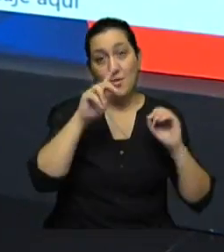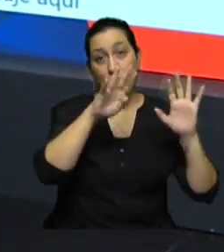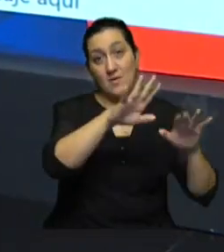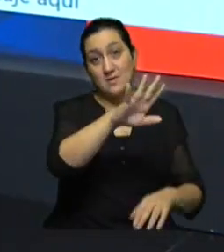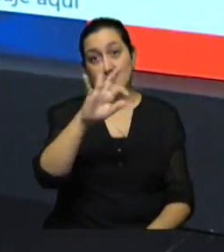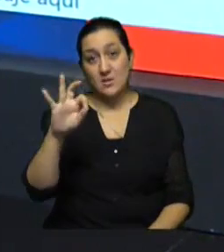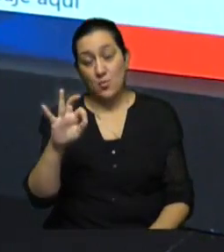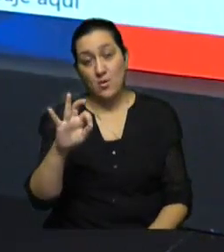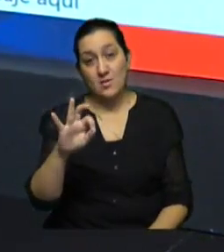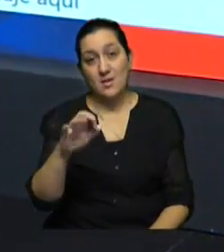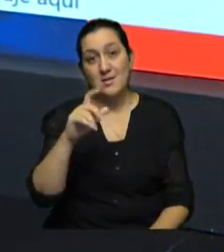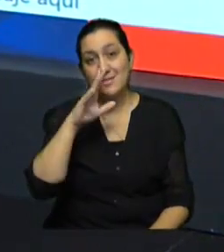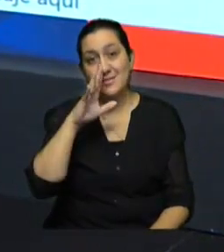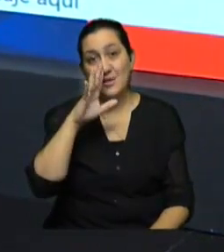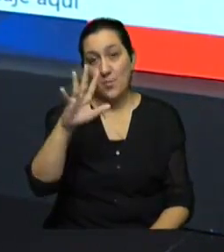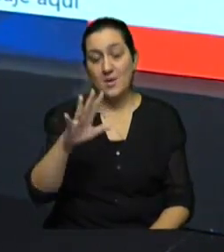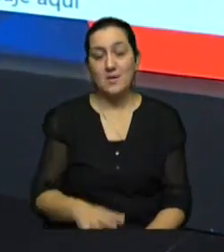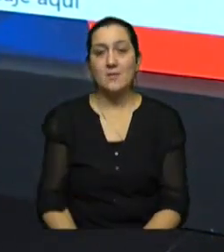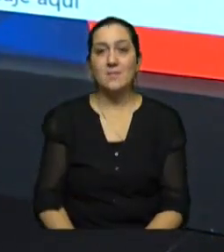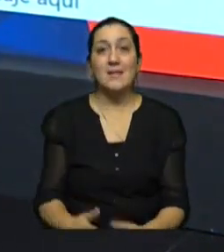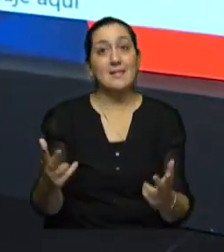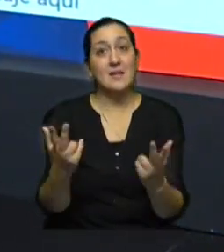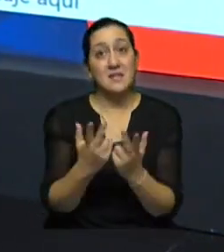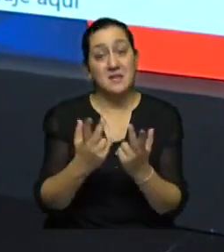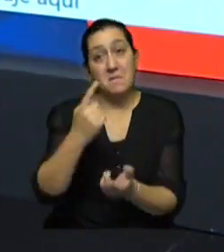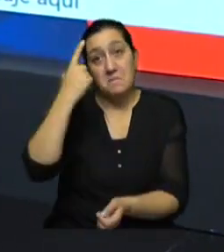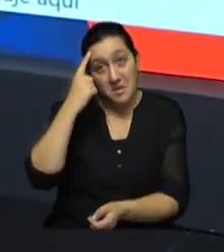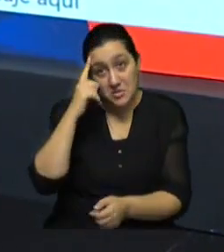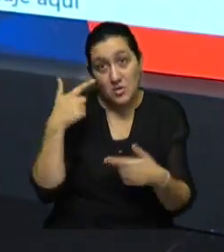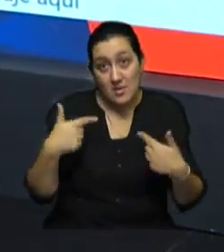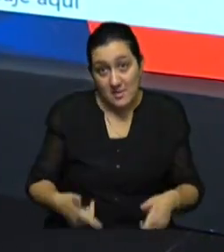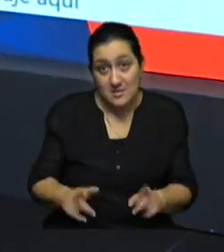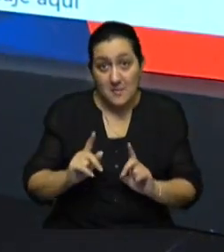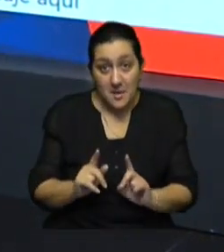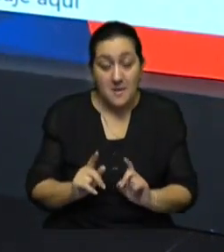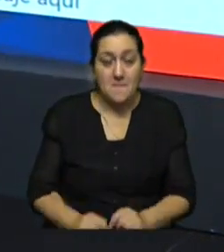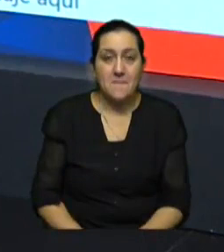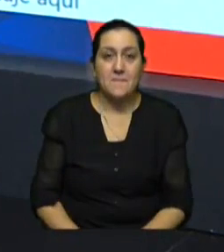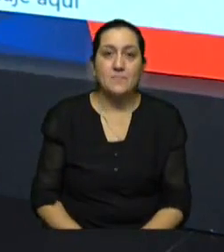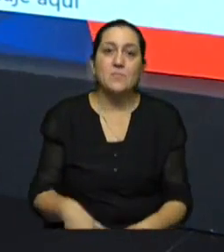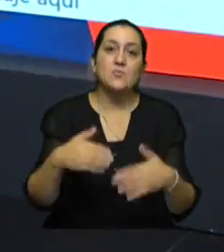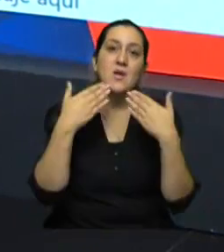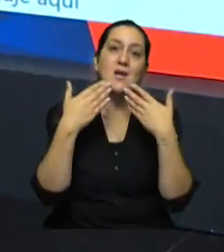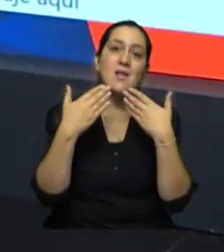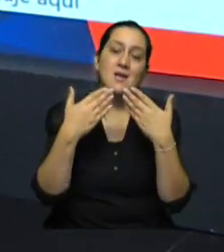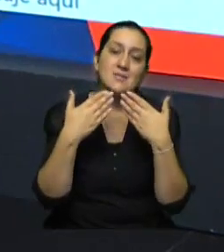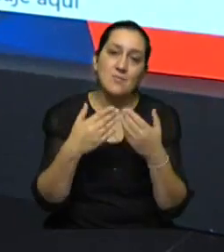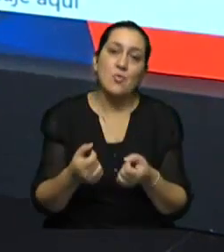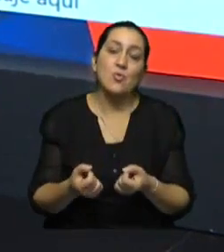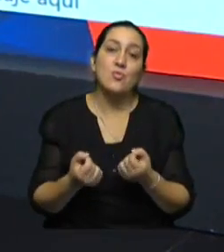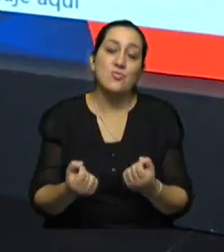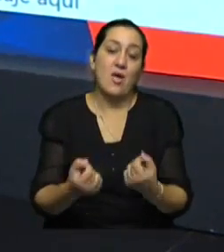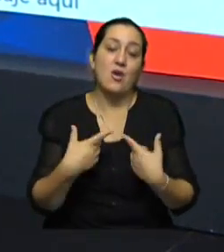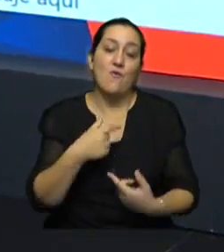en tu centro comunal? En 33 debe ser la intendencia también. Gracias, gracias, gracias por ser nuestra voz. Gracias, de acuerdo en